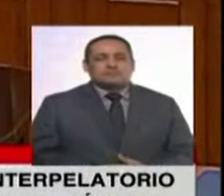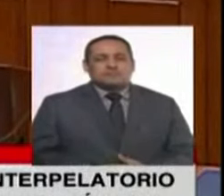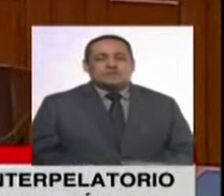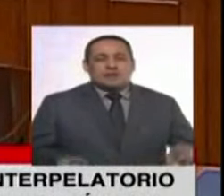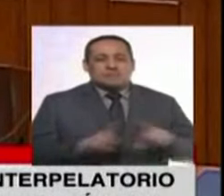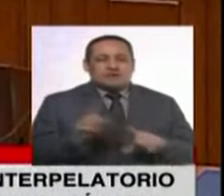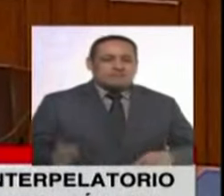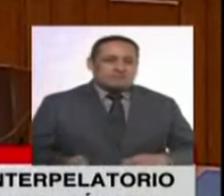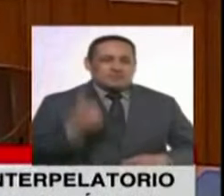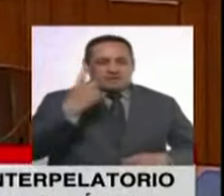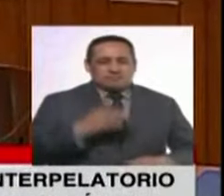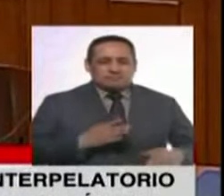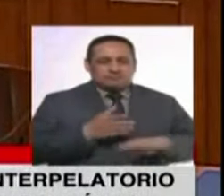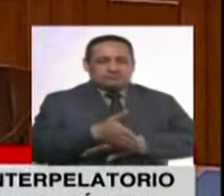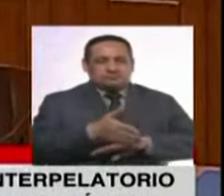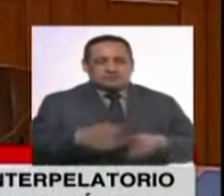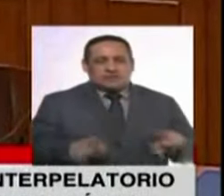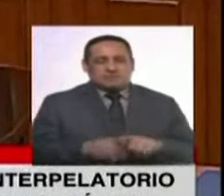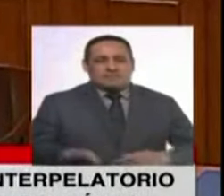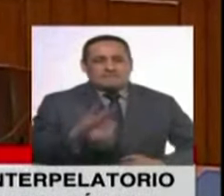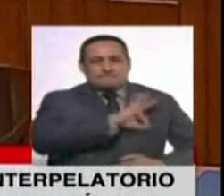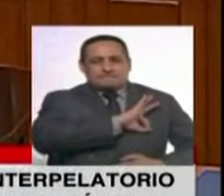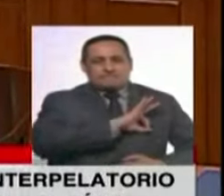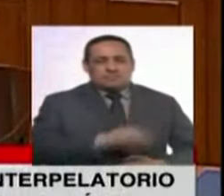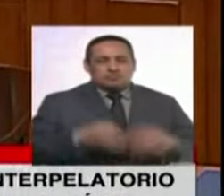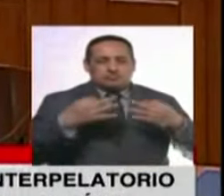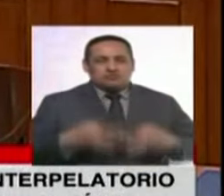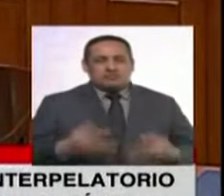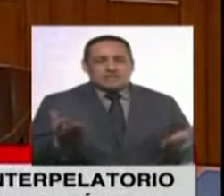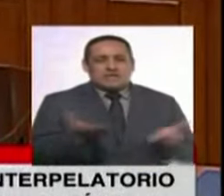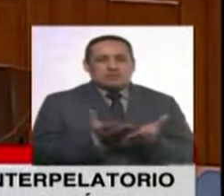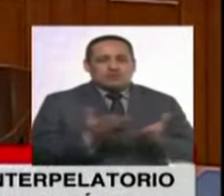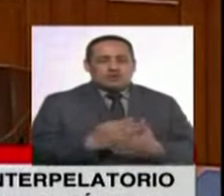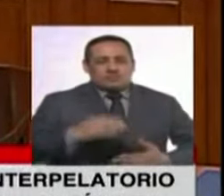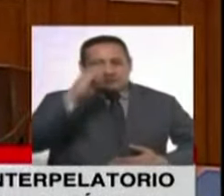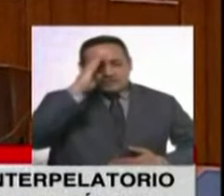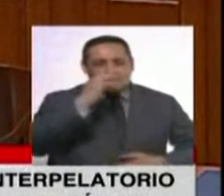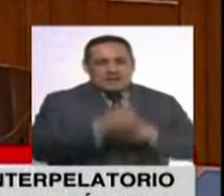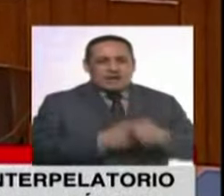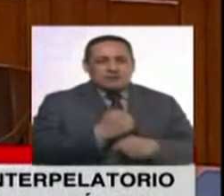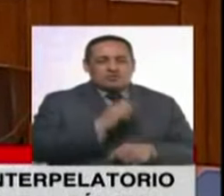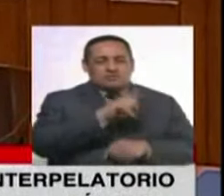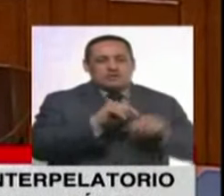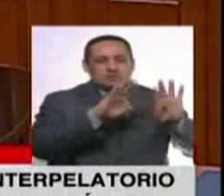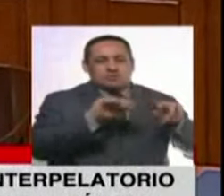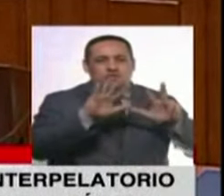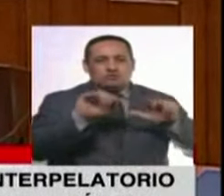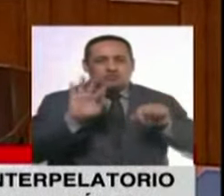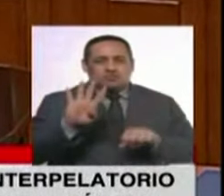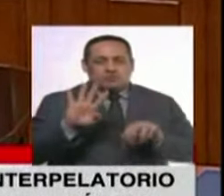fue el primer puesto de egreso placa de honor de la escuela de oficiales año 1989